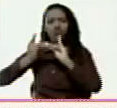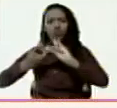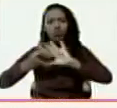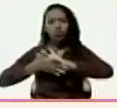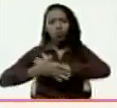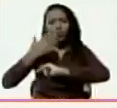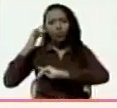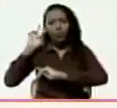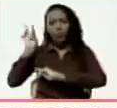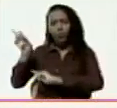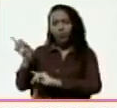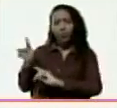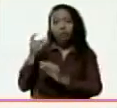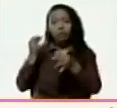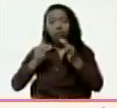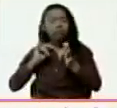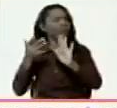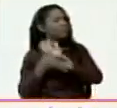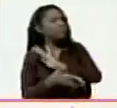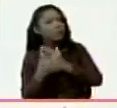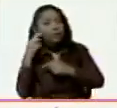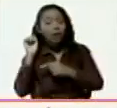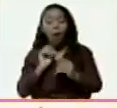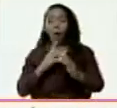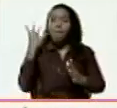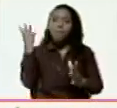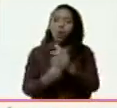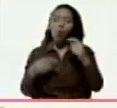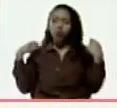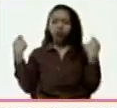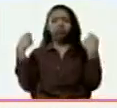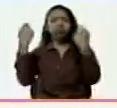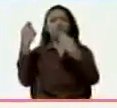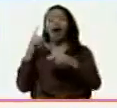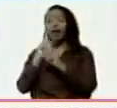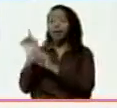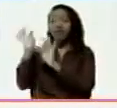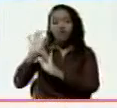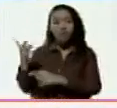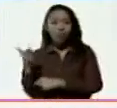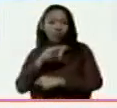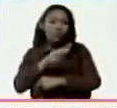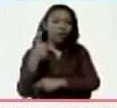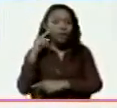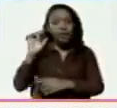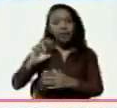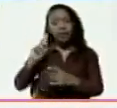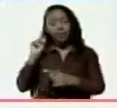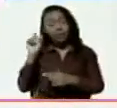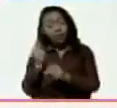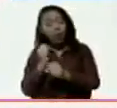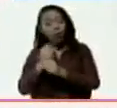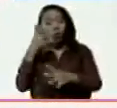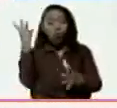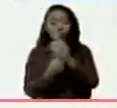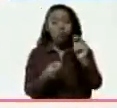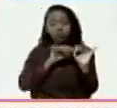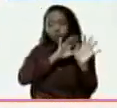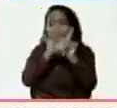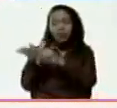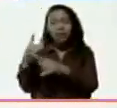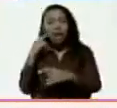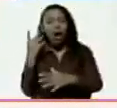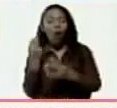justamente significa una migración promovida por esta medida coercitiva unilateral es una migración económica